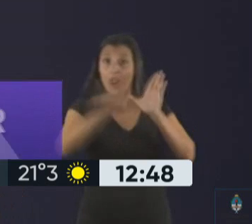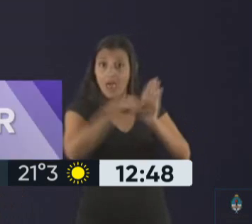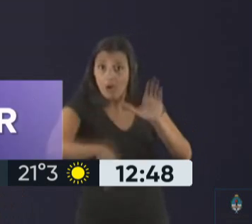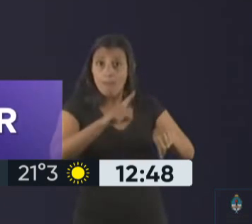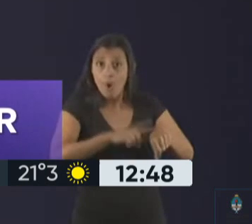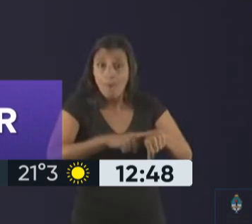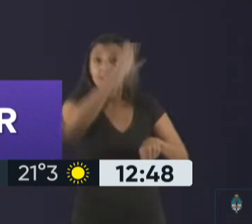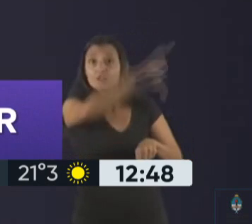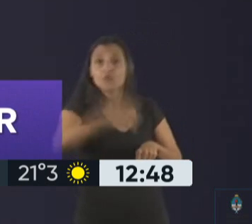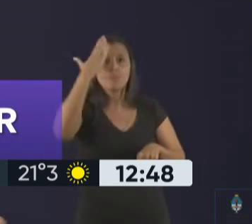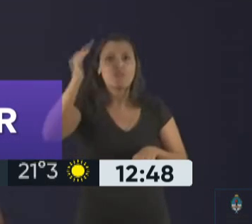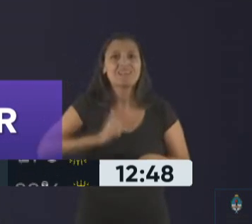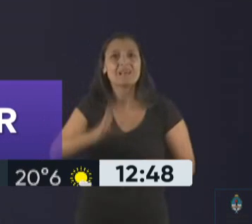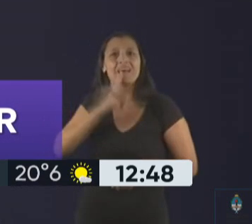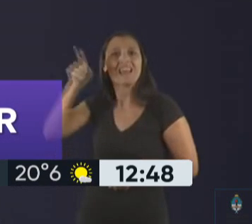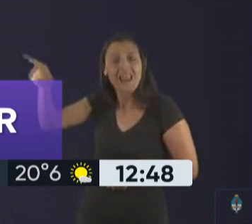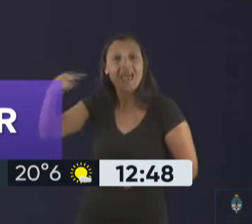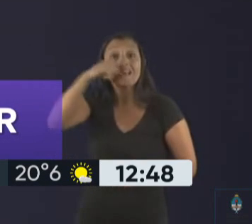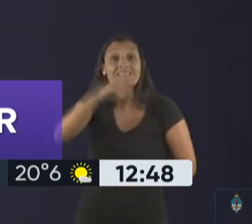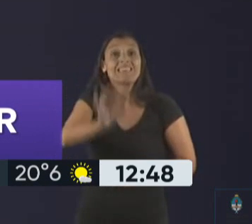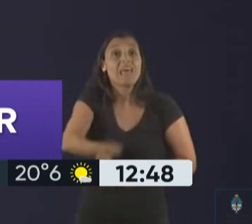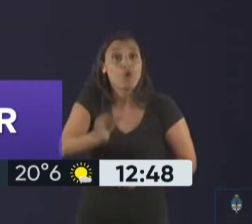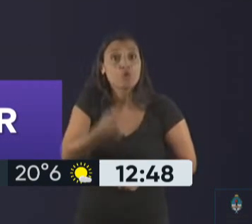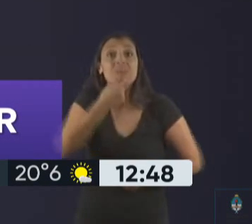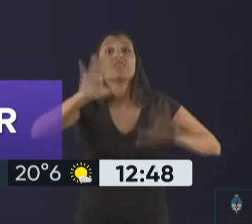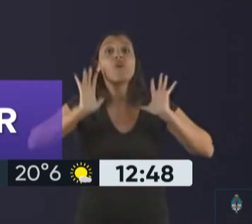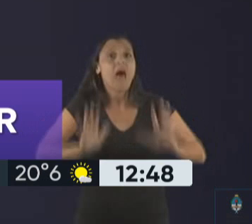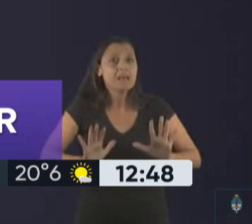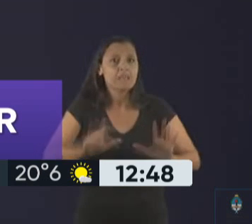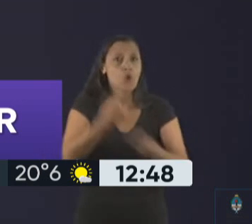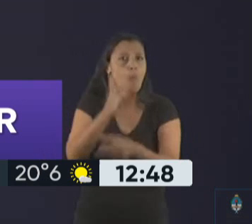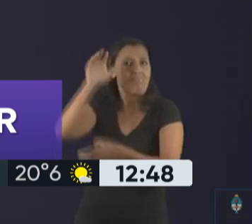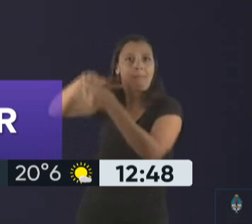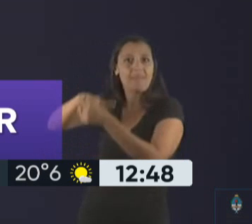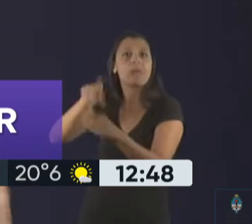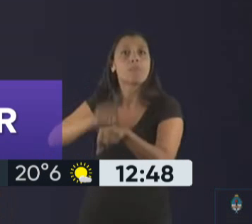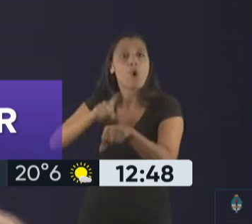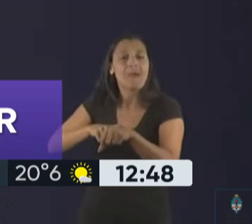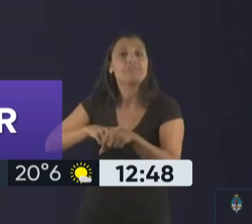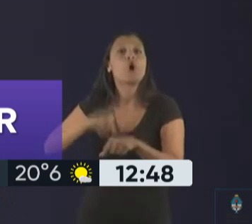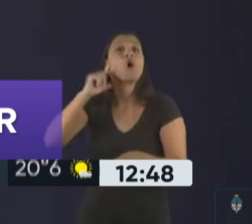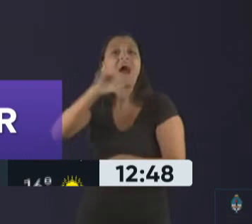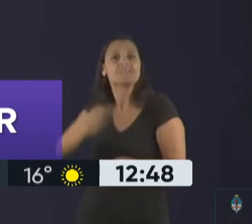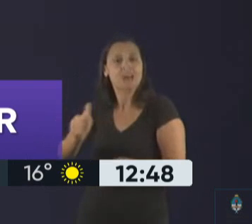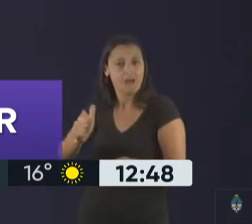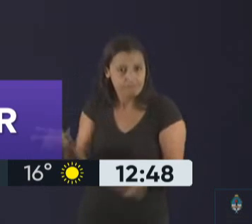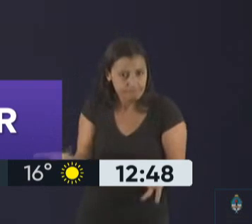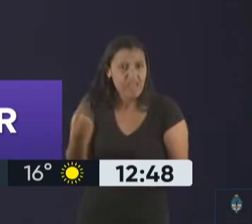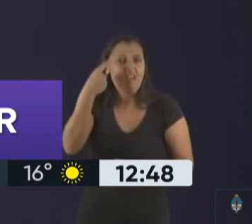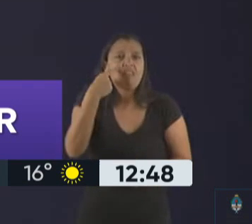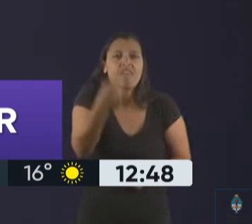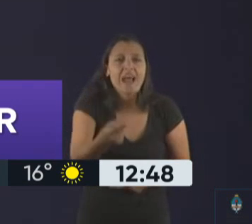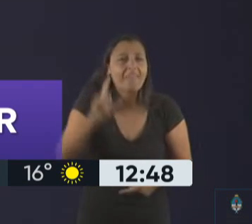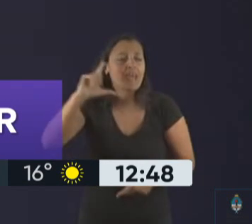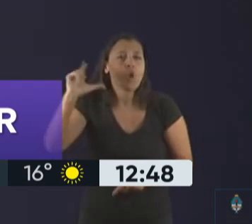Fuerzas Armadas israelíes el 7 de octubre no hubiesen podido intervenir en la Franja de Gaza. Fíjense la locura ideológica a